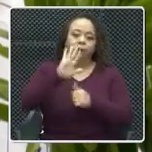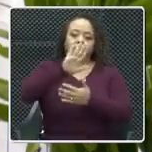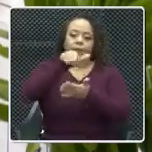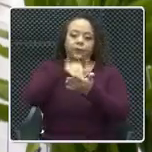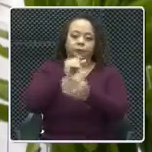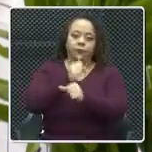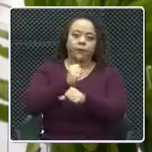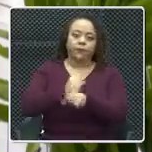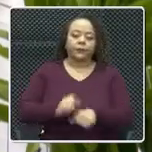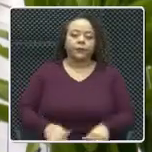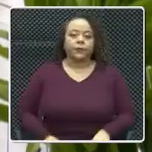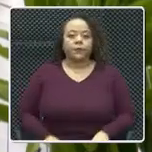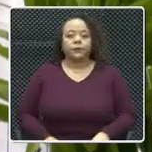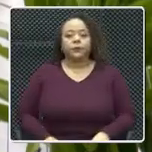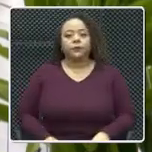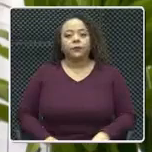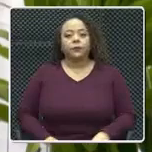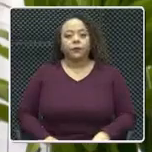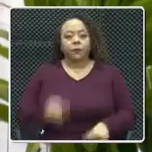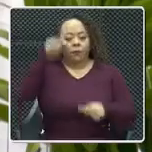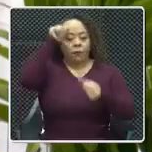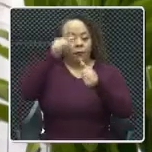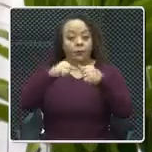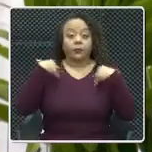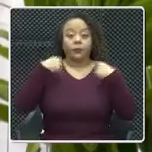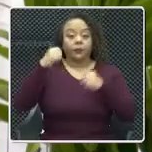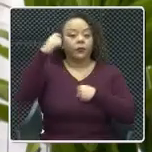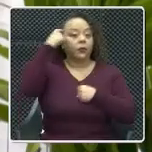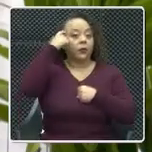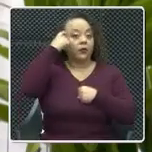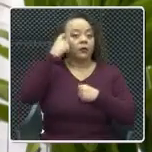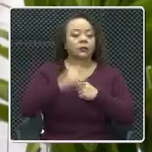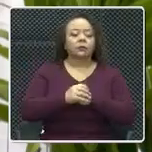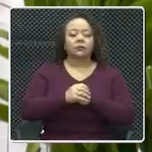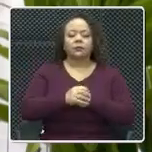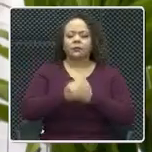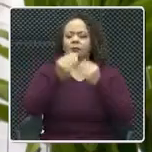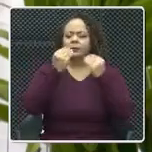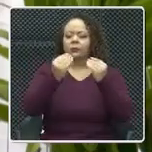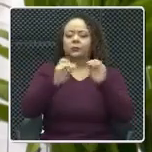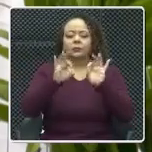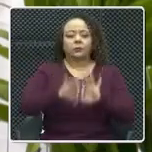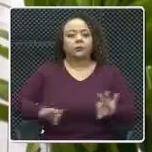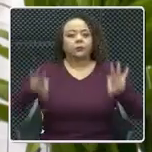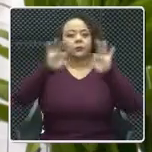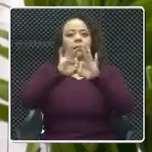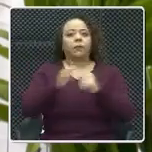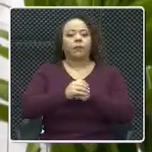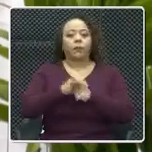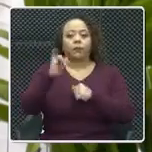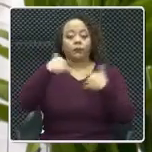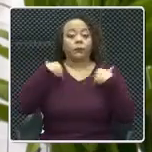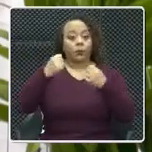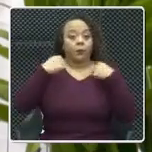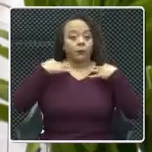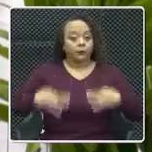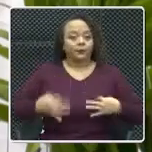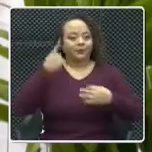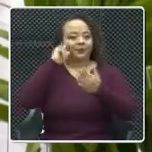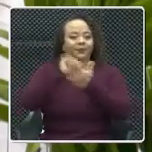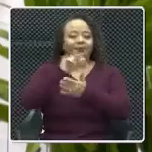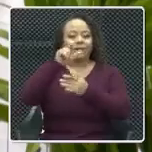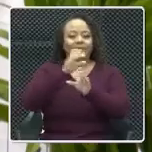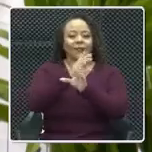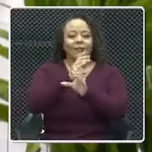centro de trabajo. Recordarles que la salud mental es tan importante como la salud física, por eso debemos